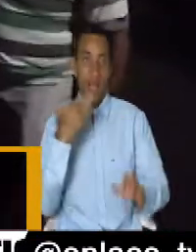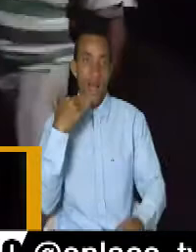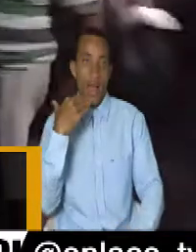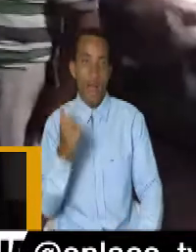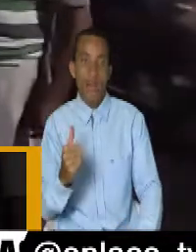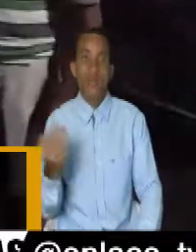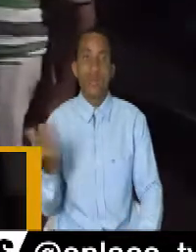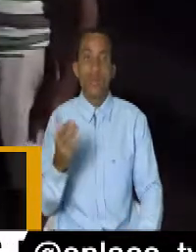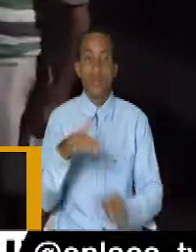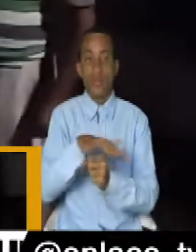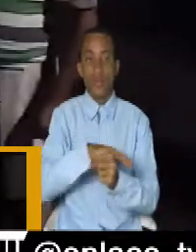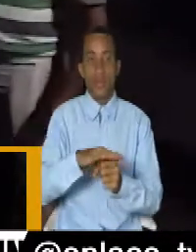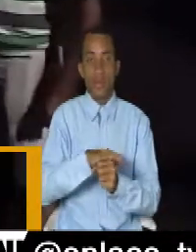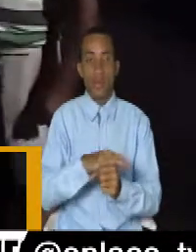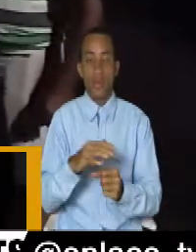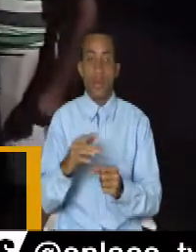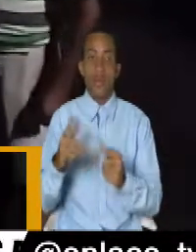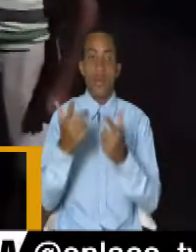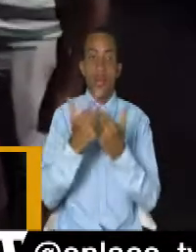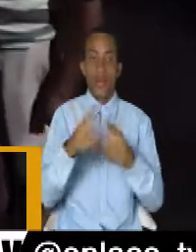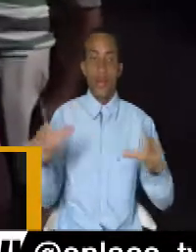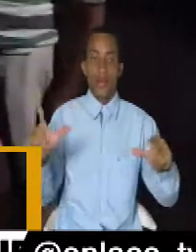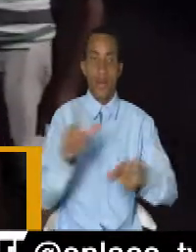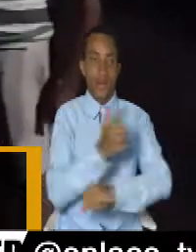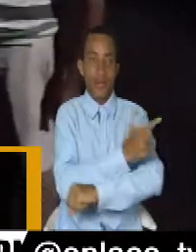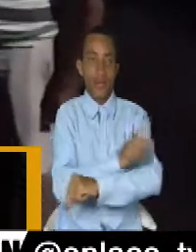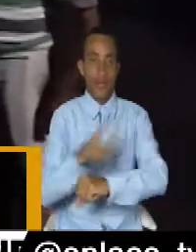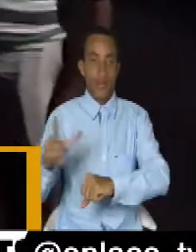del barrio La Libertad, evitó un robo.